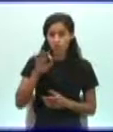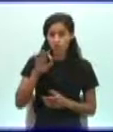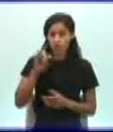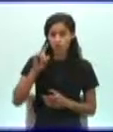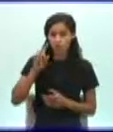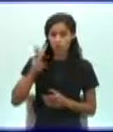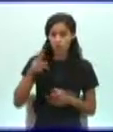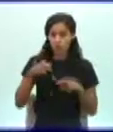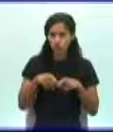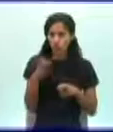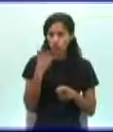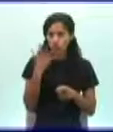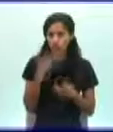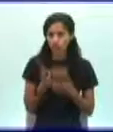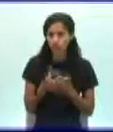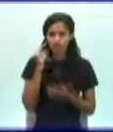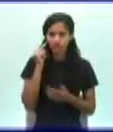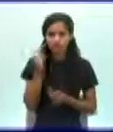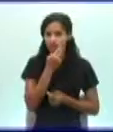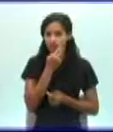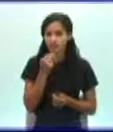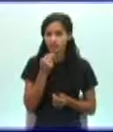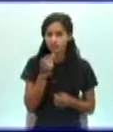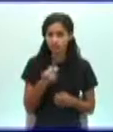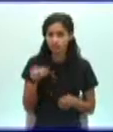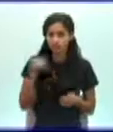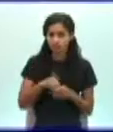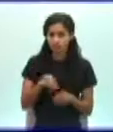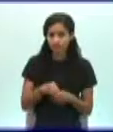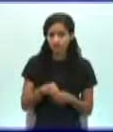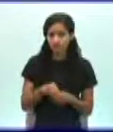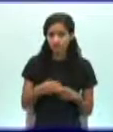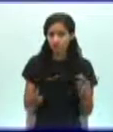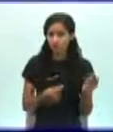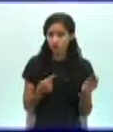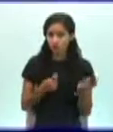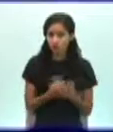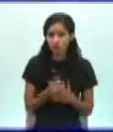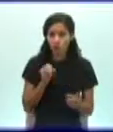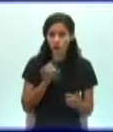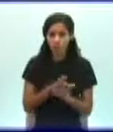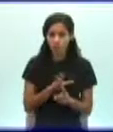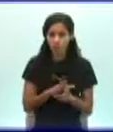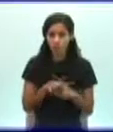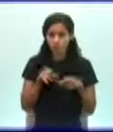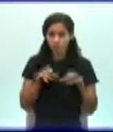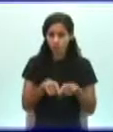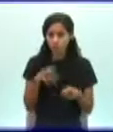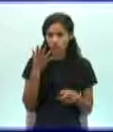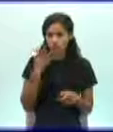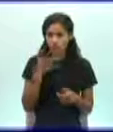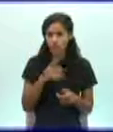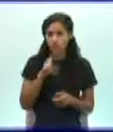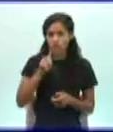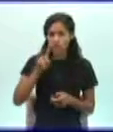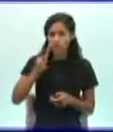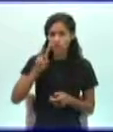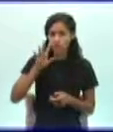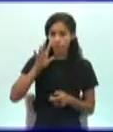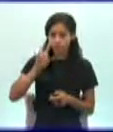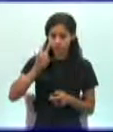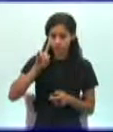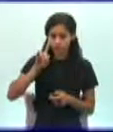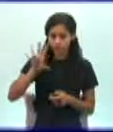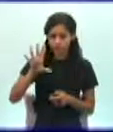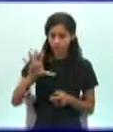José Martí, se vinculó a las luchas sociales desde el marxismo. Fundó junto a Mella en 1925 el